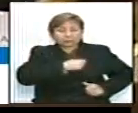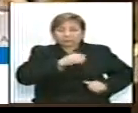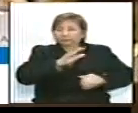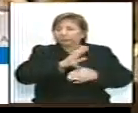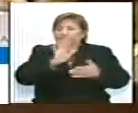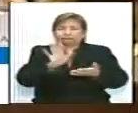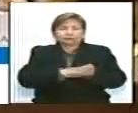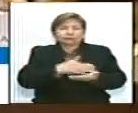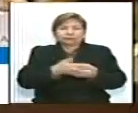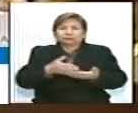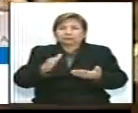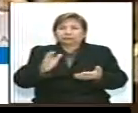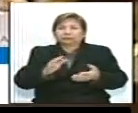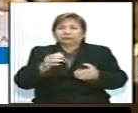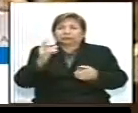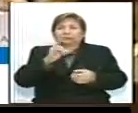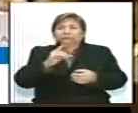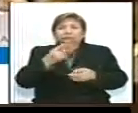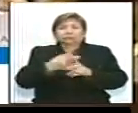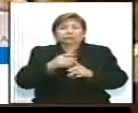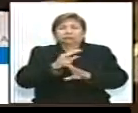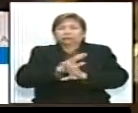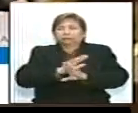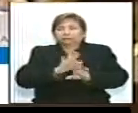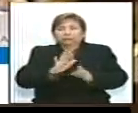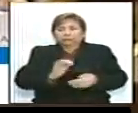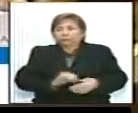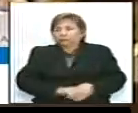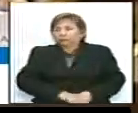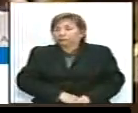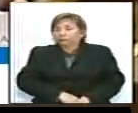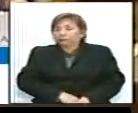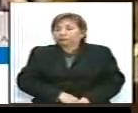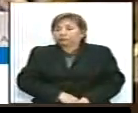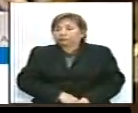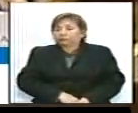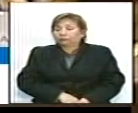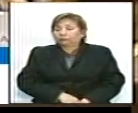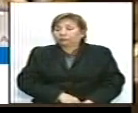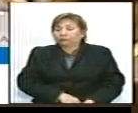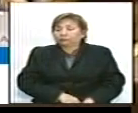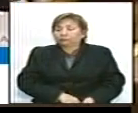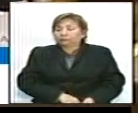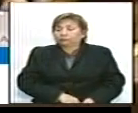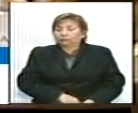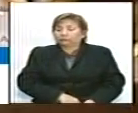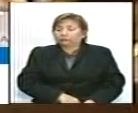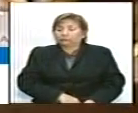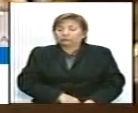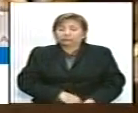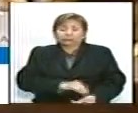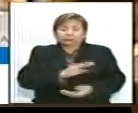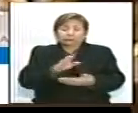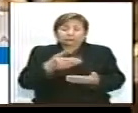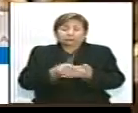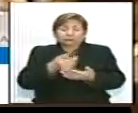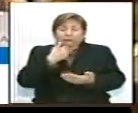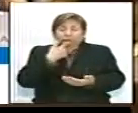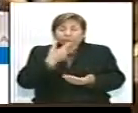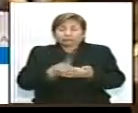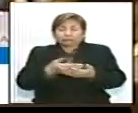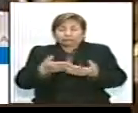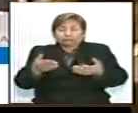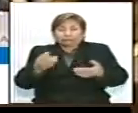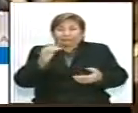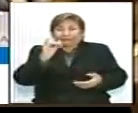Ahora tiene un puesto de auxilio rápido con un par de efectivos policiales, ¿no? A todo esto, la